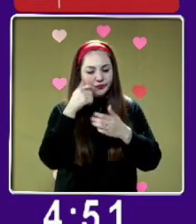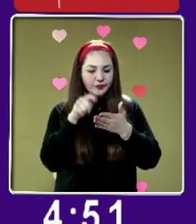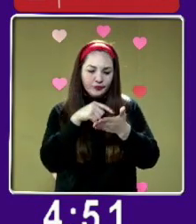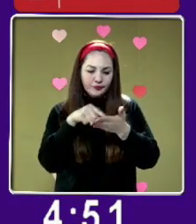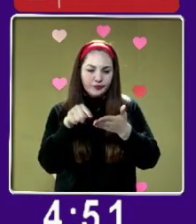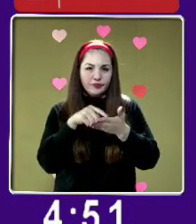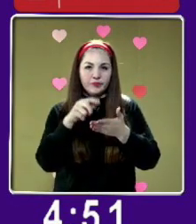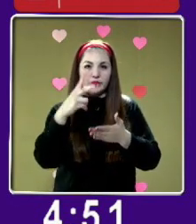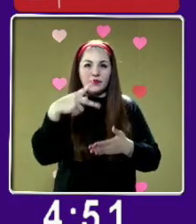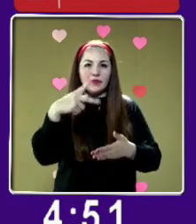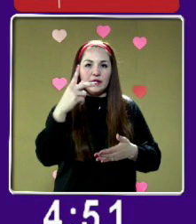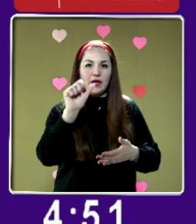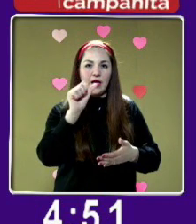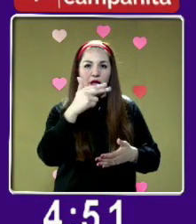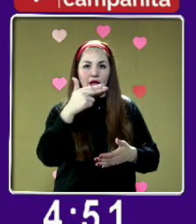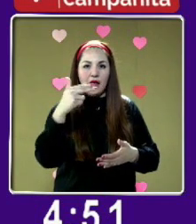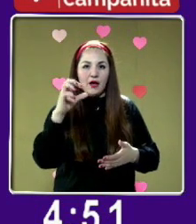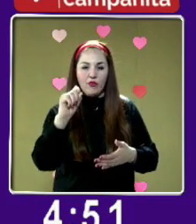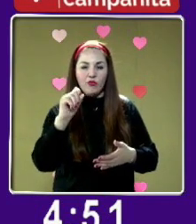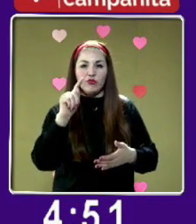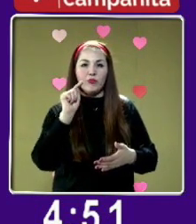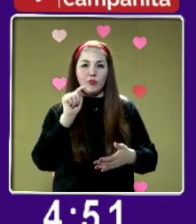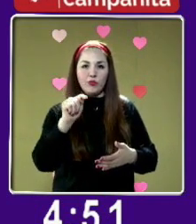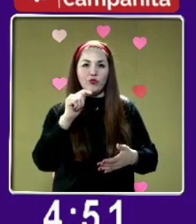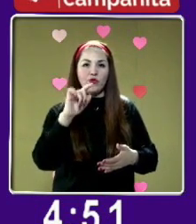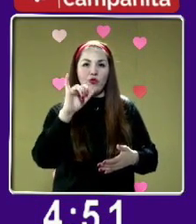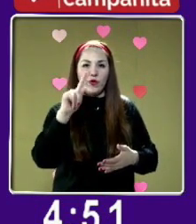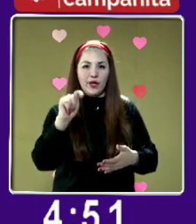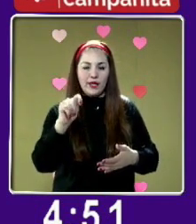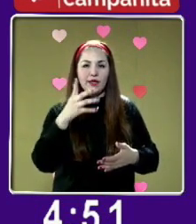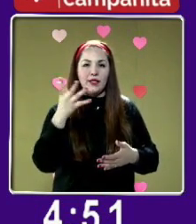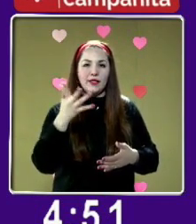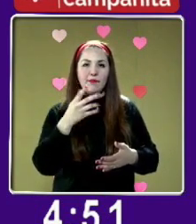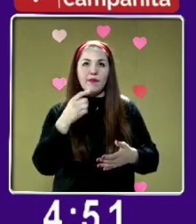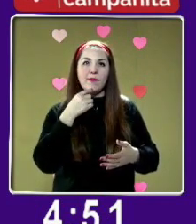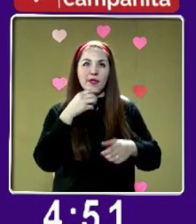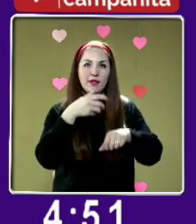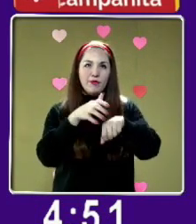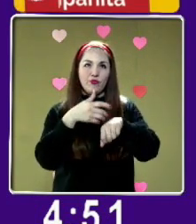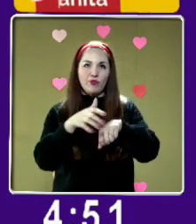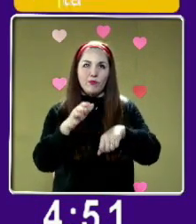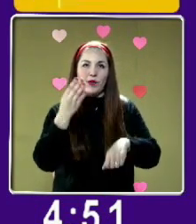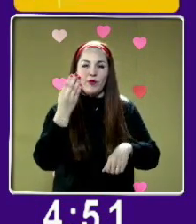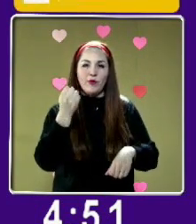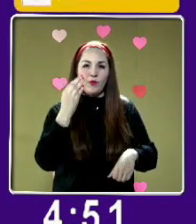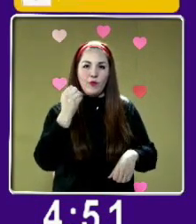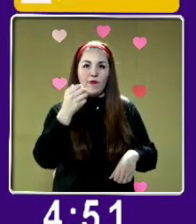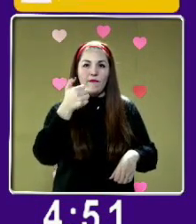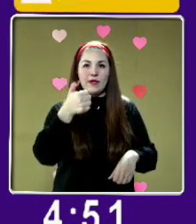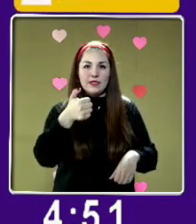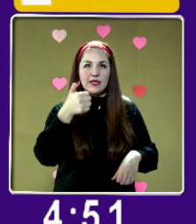ahí kahoot.it y te va a pedir un código o un PIN que es